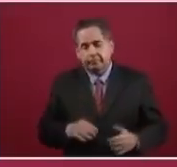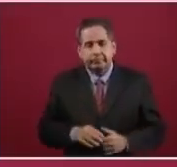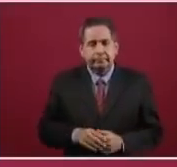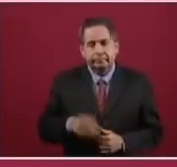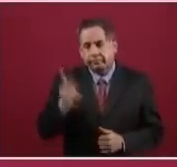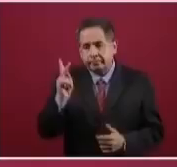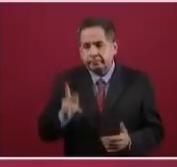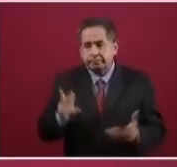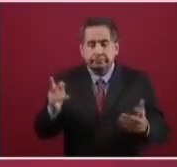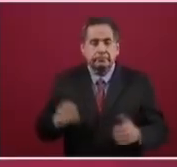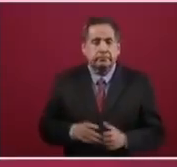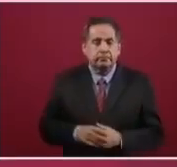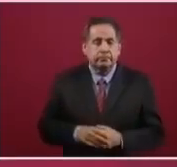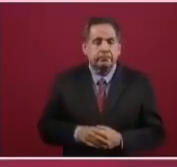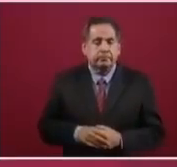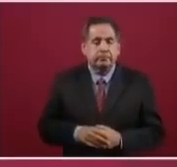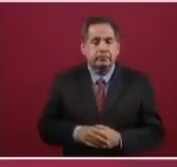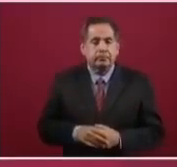pero